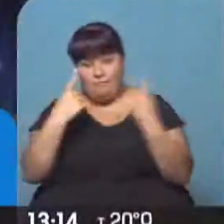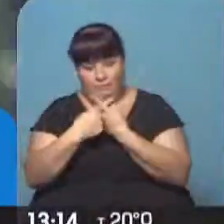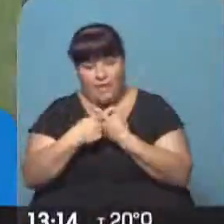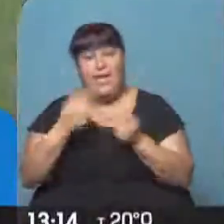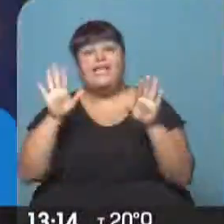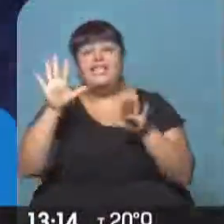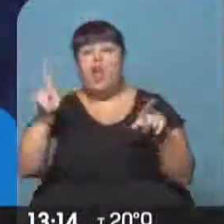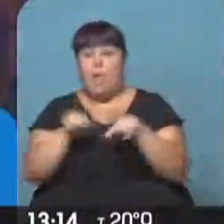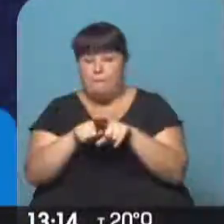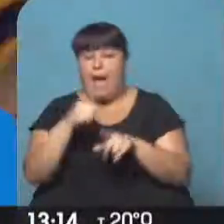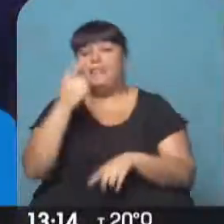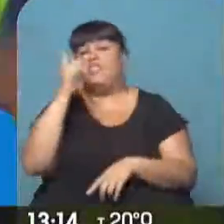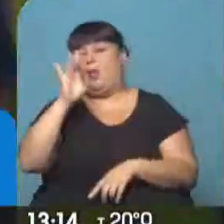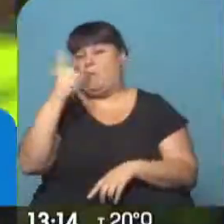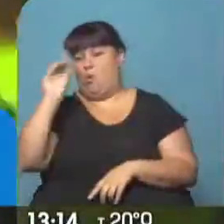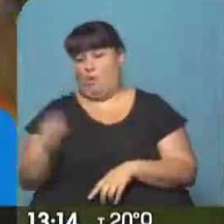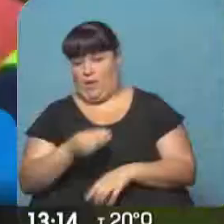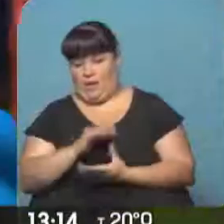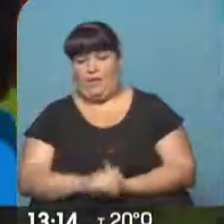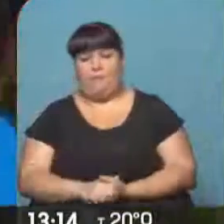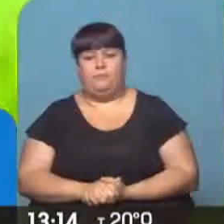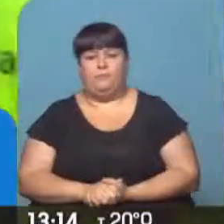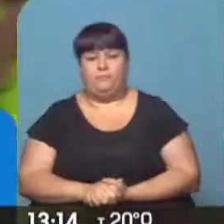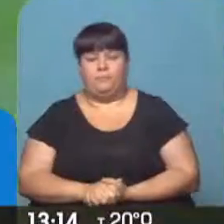5 y perdió solo 1.